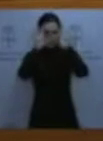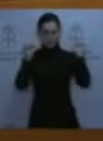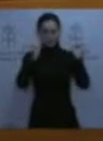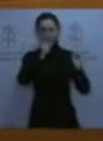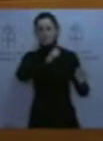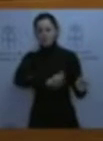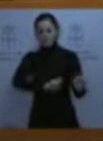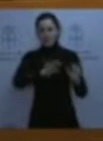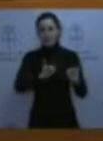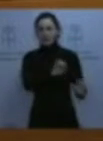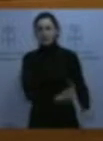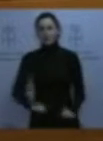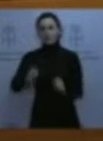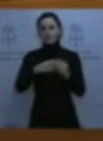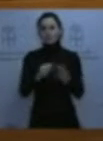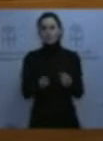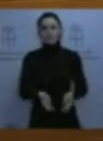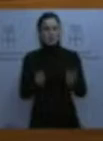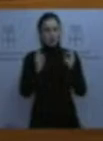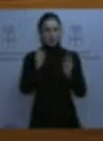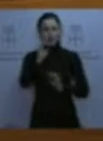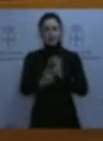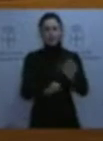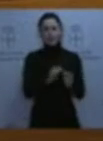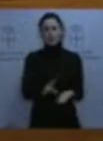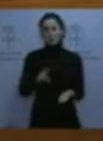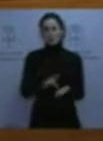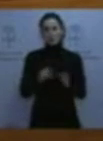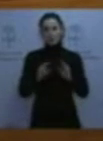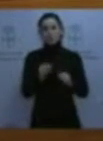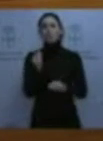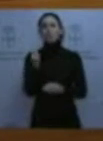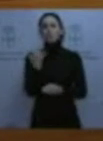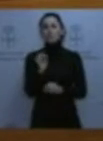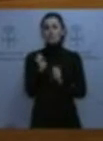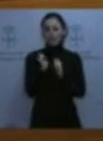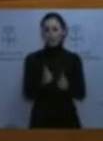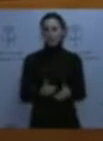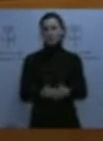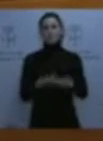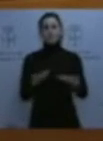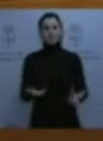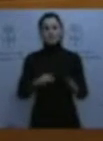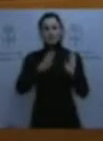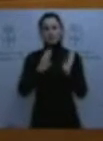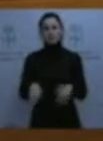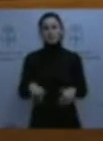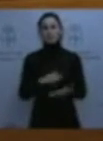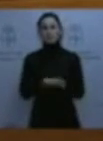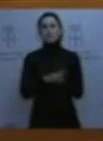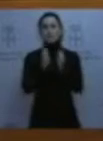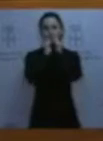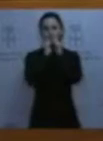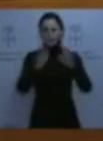los defensores de la democracia y de las organizaciones que contribuyeron y, por último, llevar a cabo la divulgación